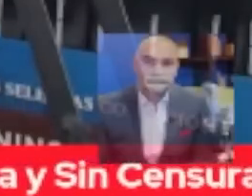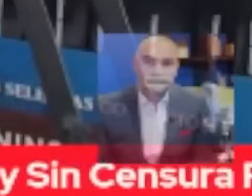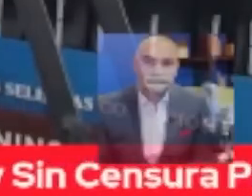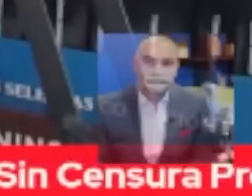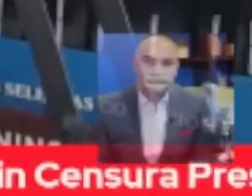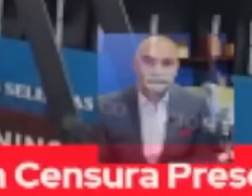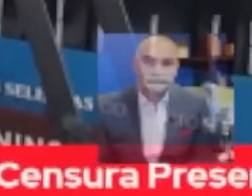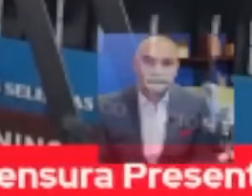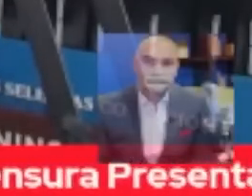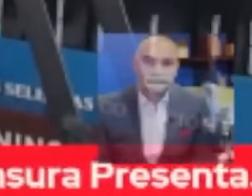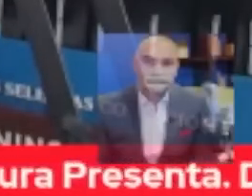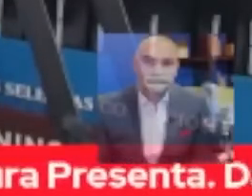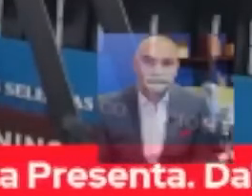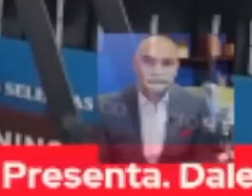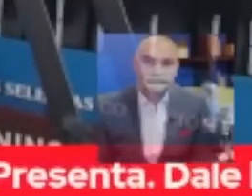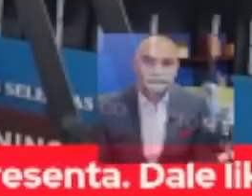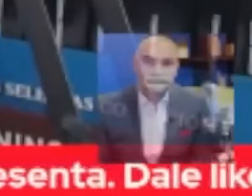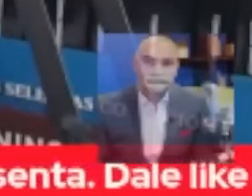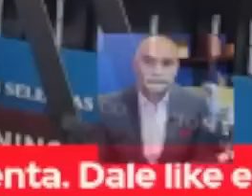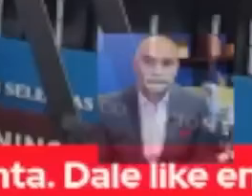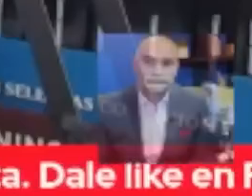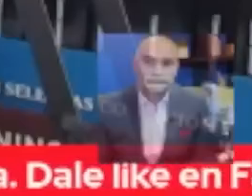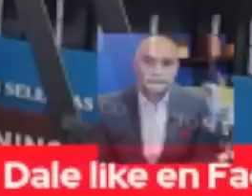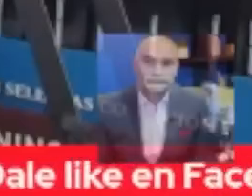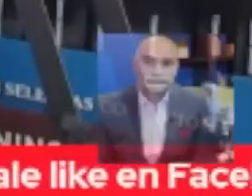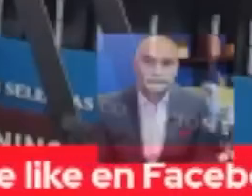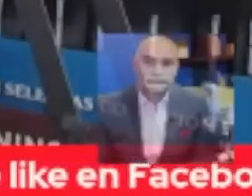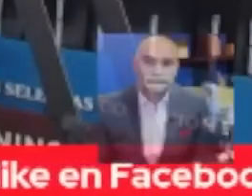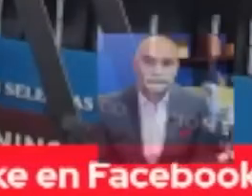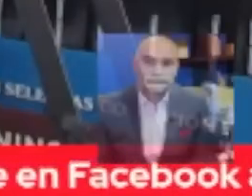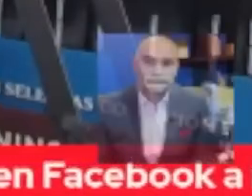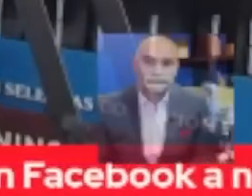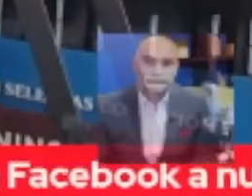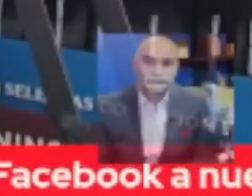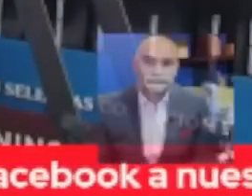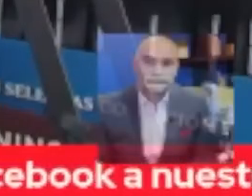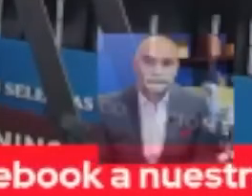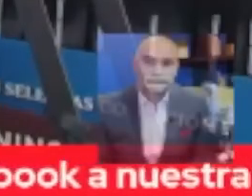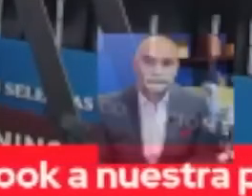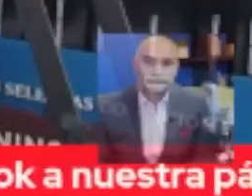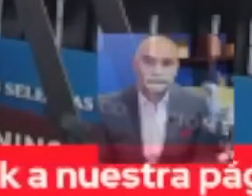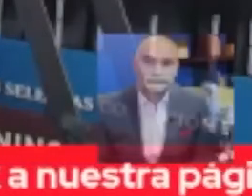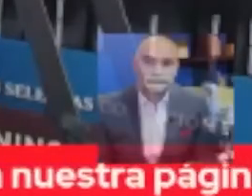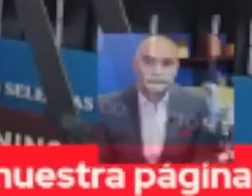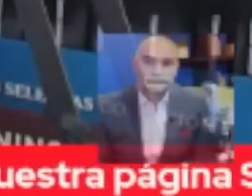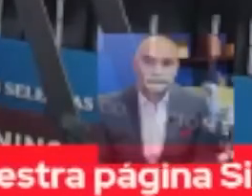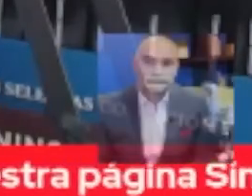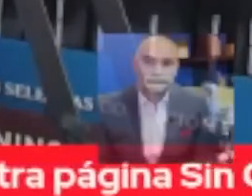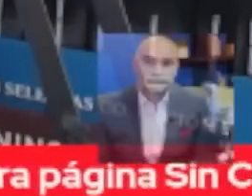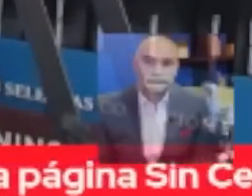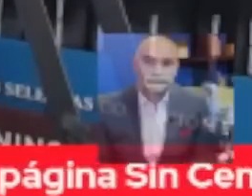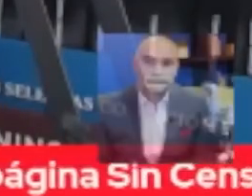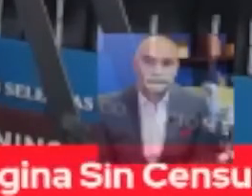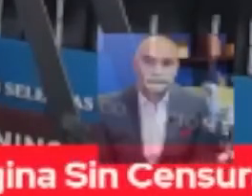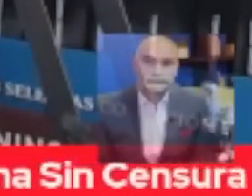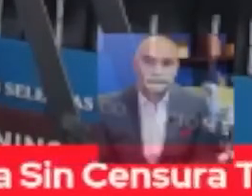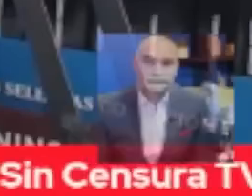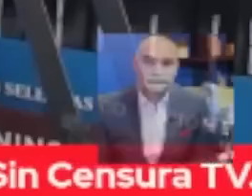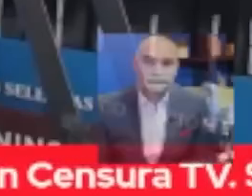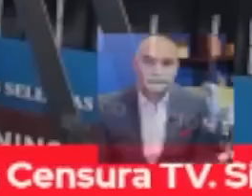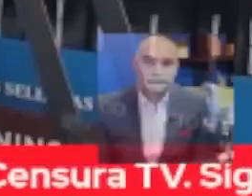ahí Pues que eran lesivos a a la gente por ejemplo de Texcoco donde